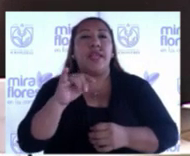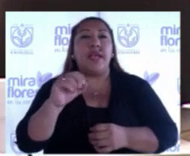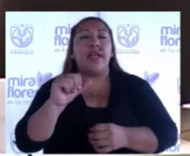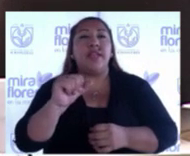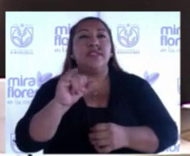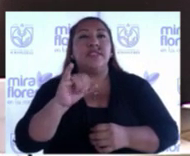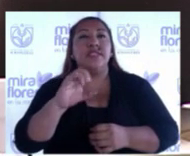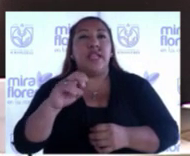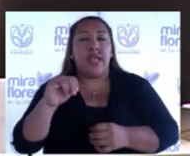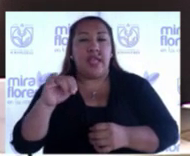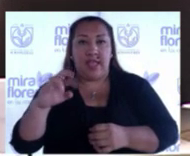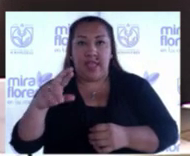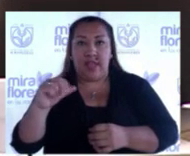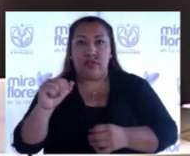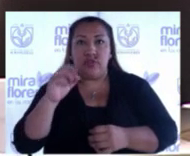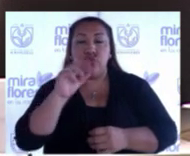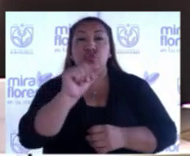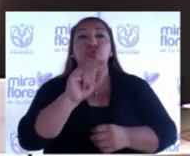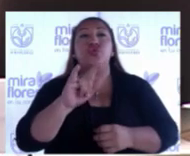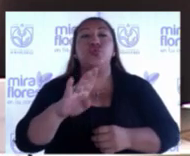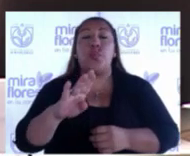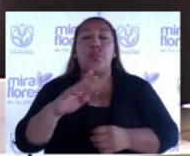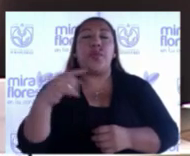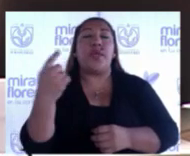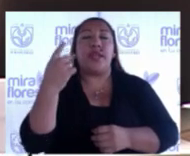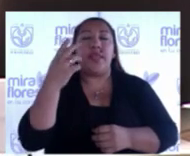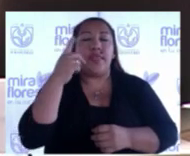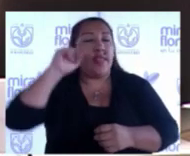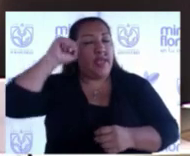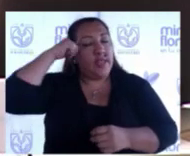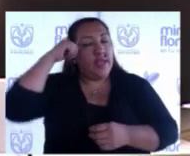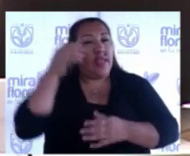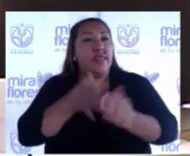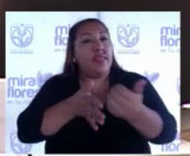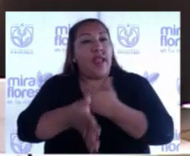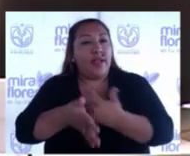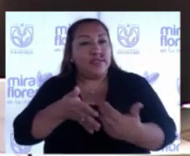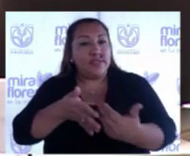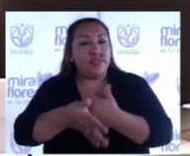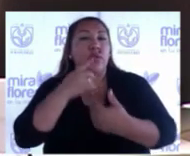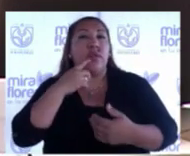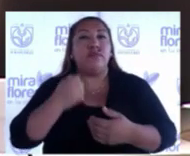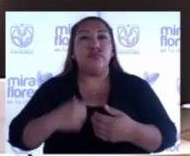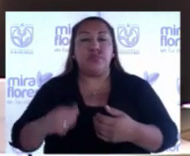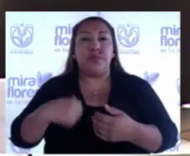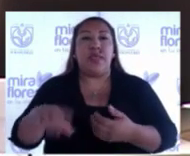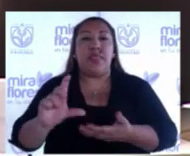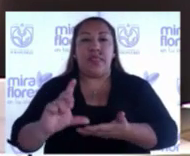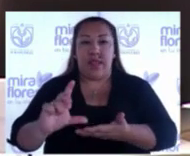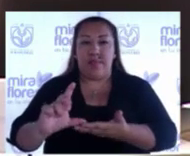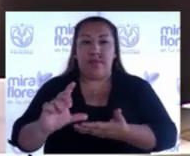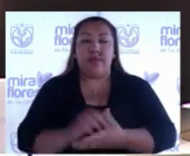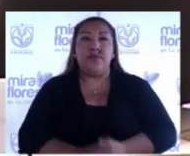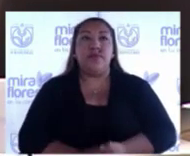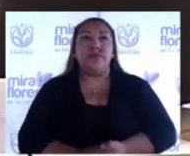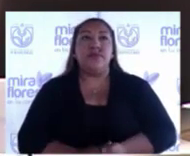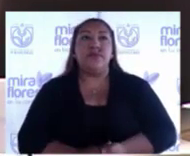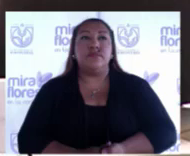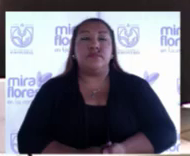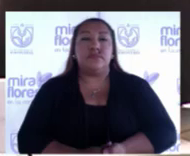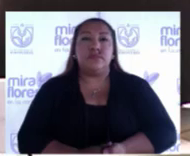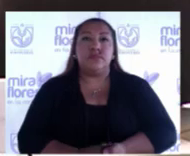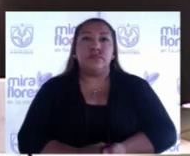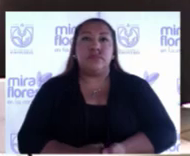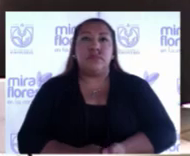Solís, subgerente de la Subgerencia de Ingeniería de Tránsito de la Municipalidad Metropolitana de Lima.